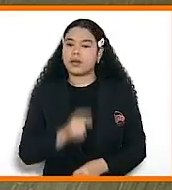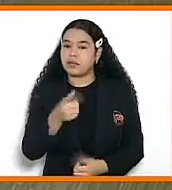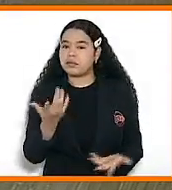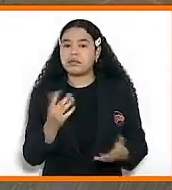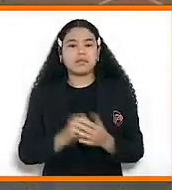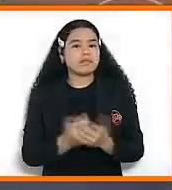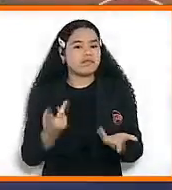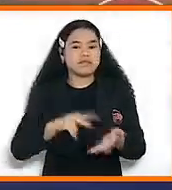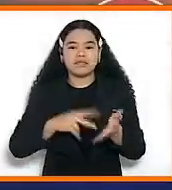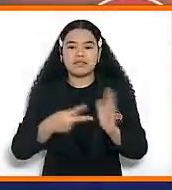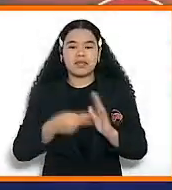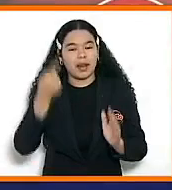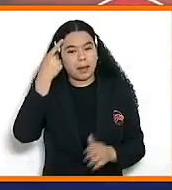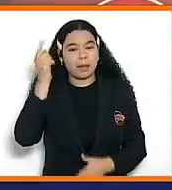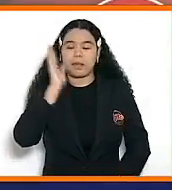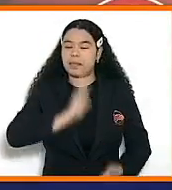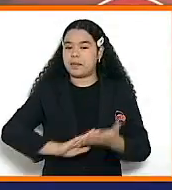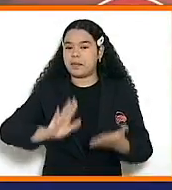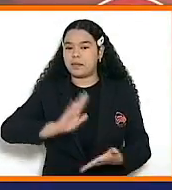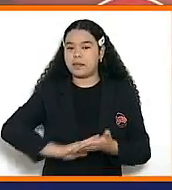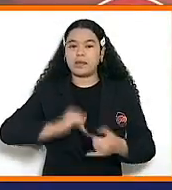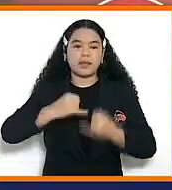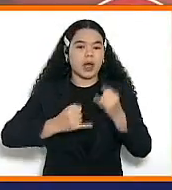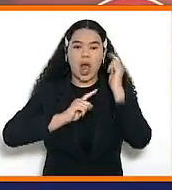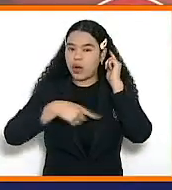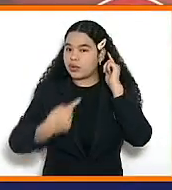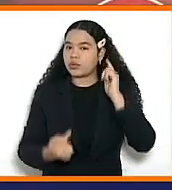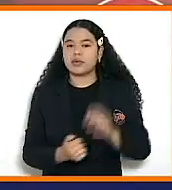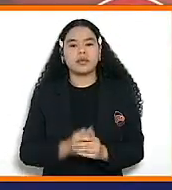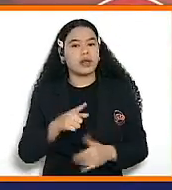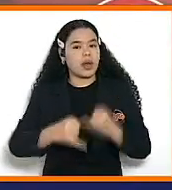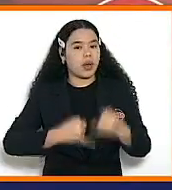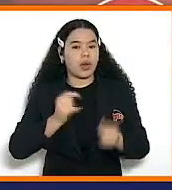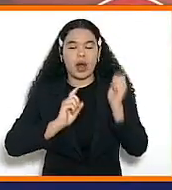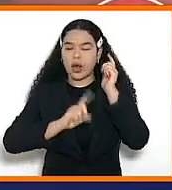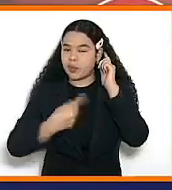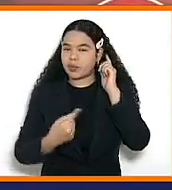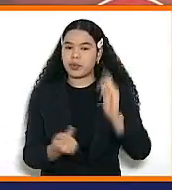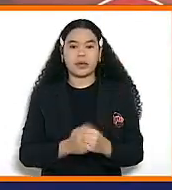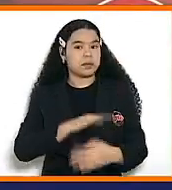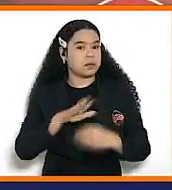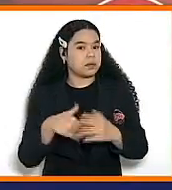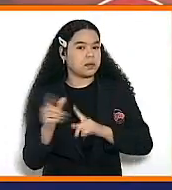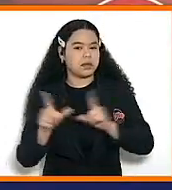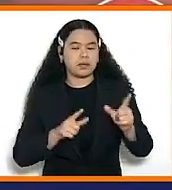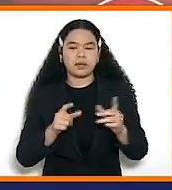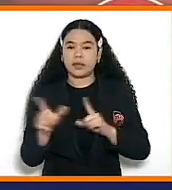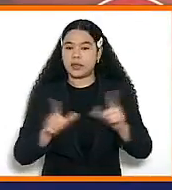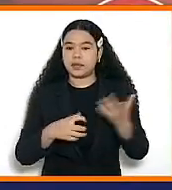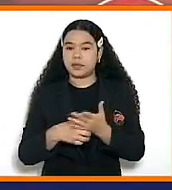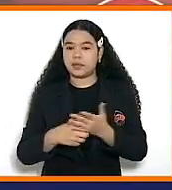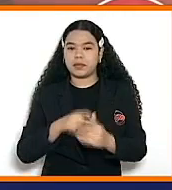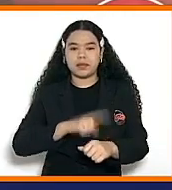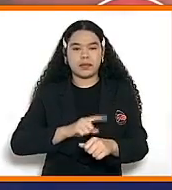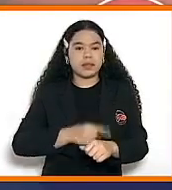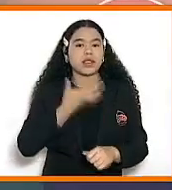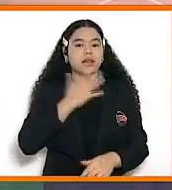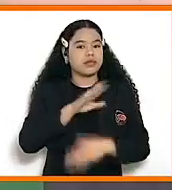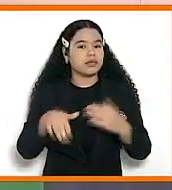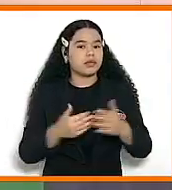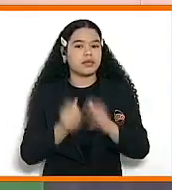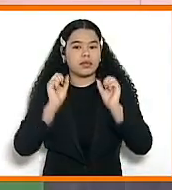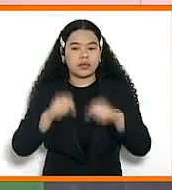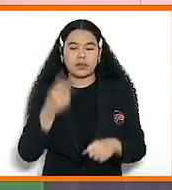excelente señal para realizar tu jugada de Diaria. Con jugar a jugar Diaria se ha dicho. Espero que tengas tu boletito en mano y te deseo muchísima suerte porque, como